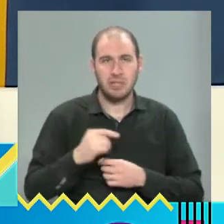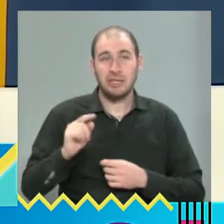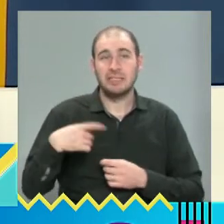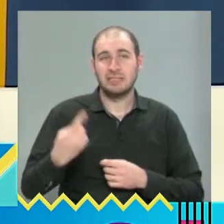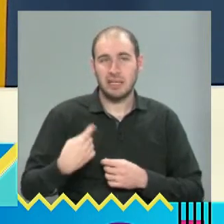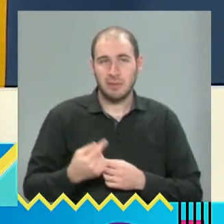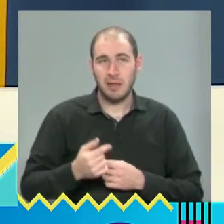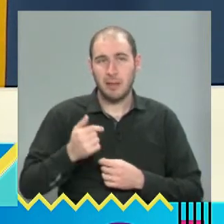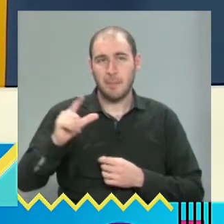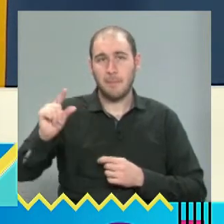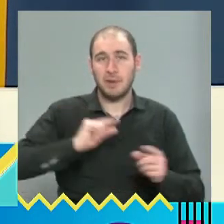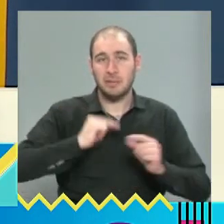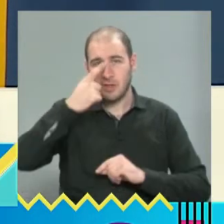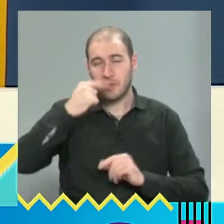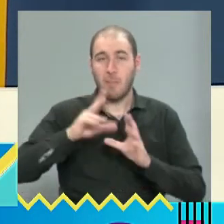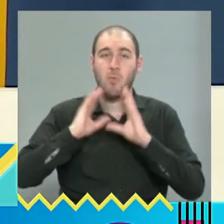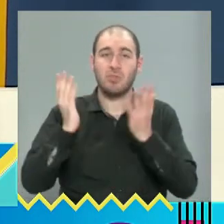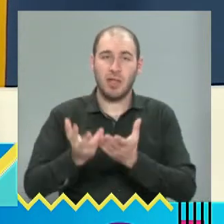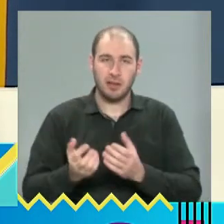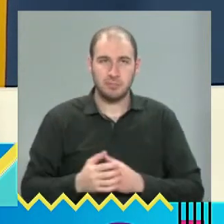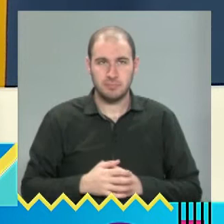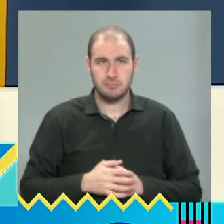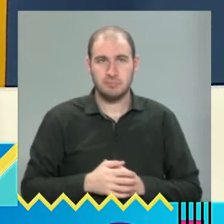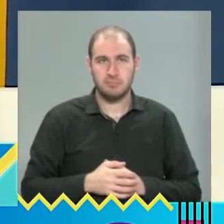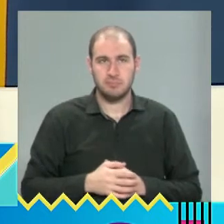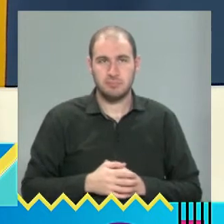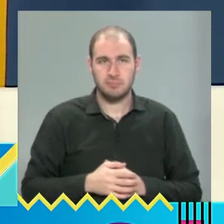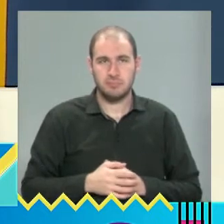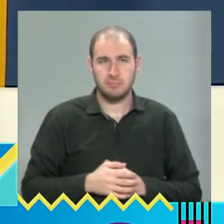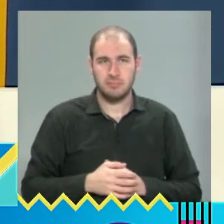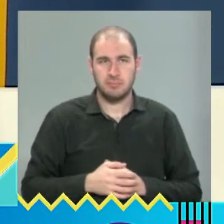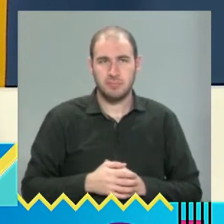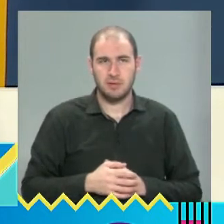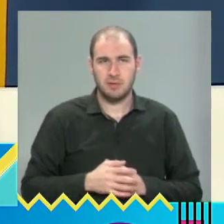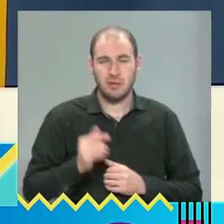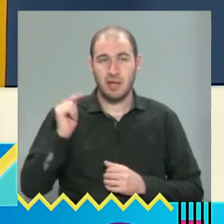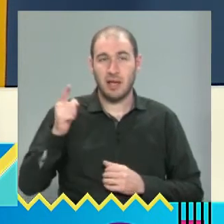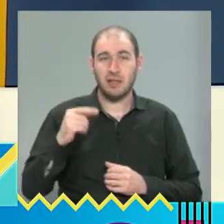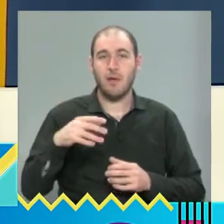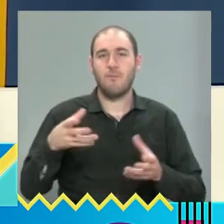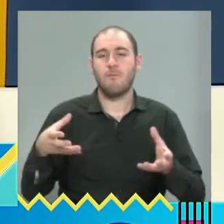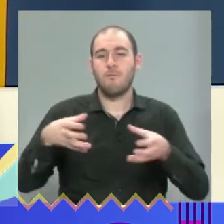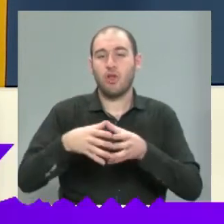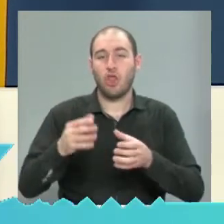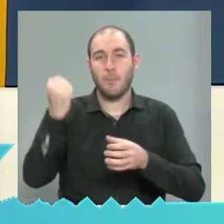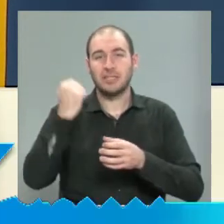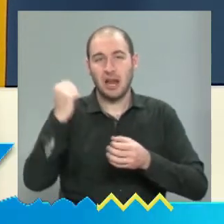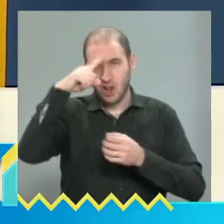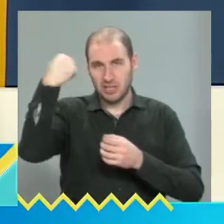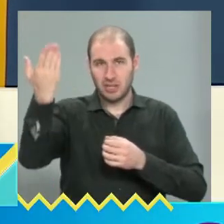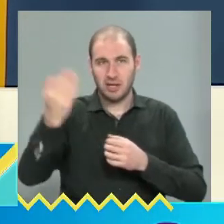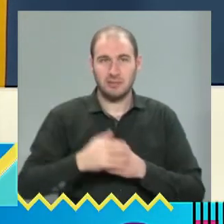el prestamista de última instancia en el mundo, que es el nunca bien ponderado Fondo Monetario Internacional,